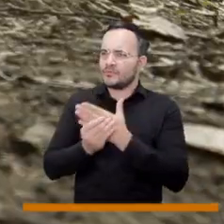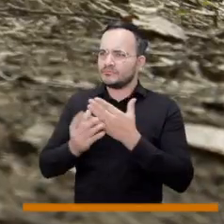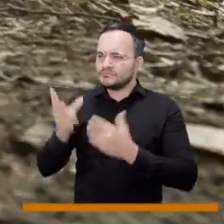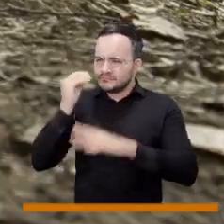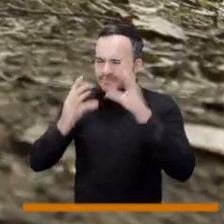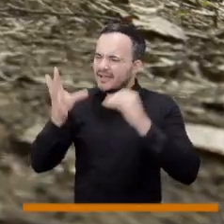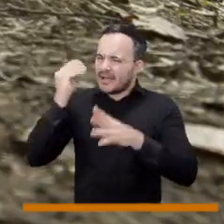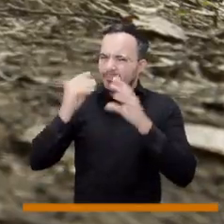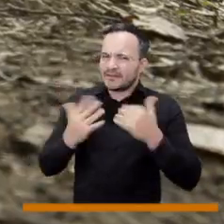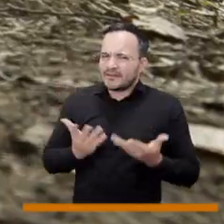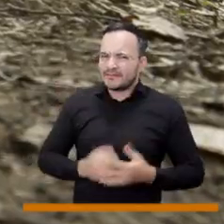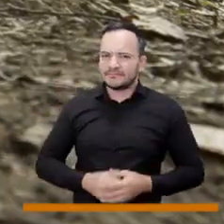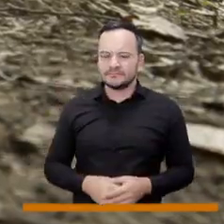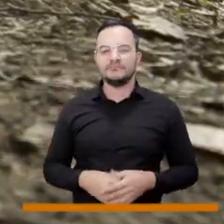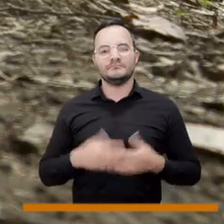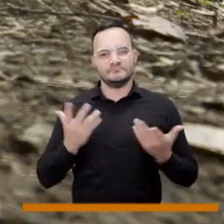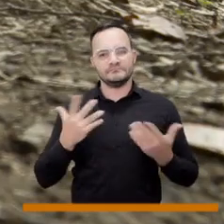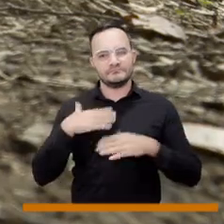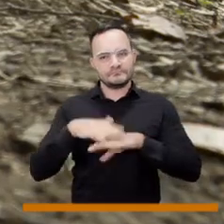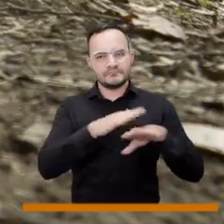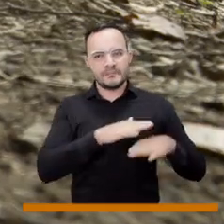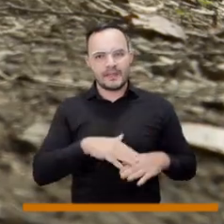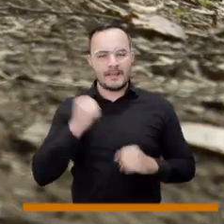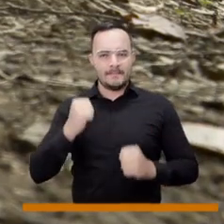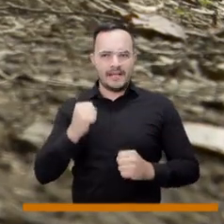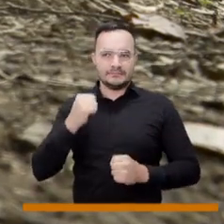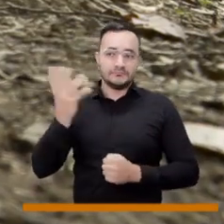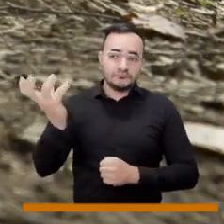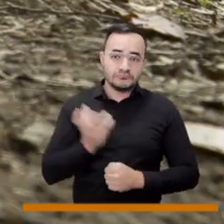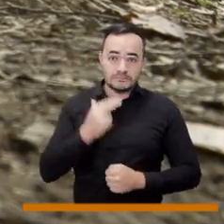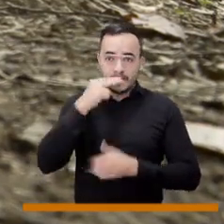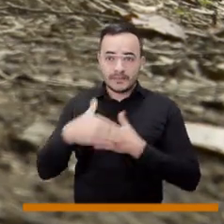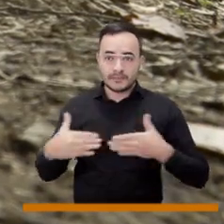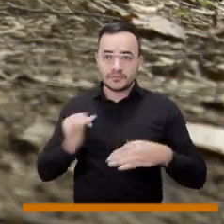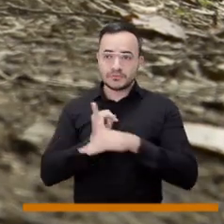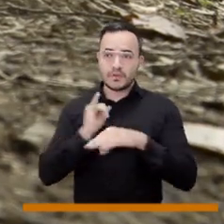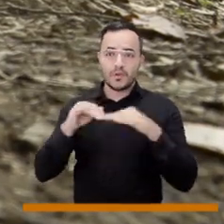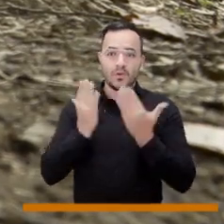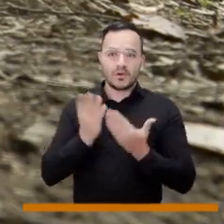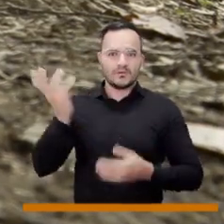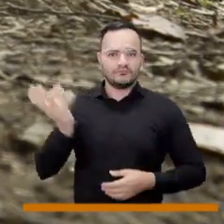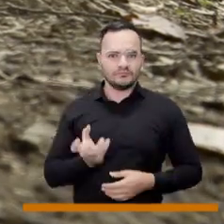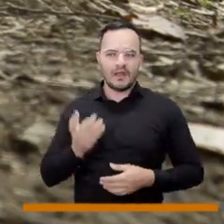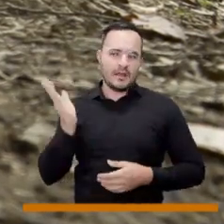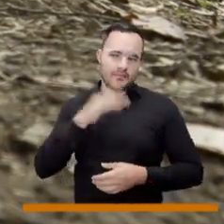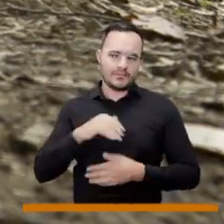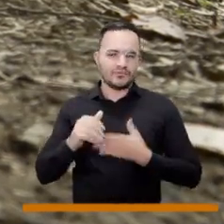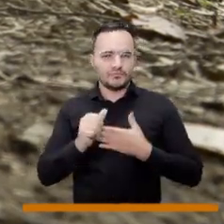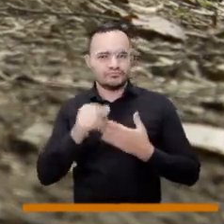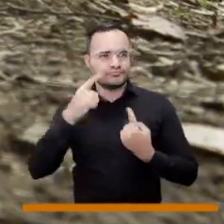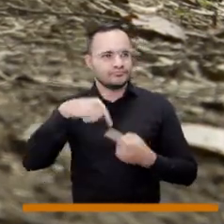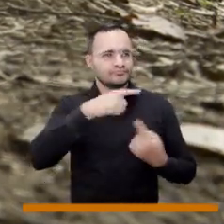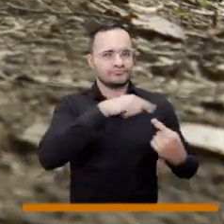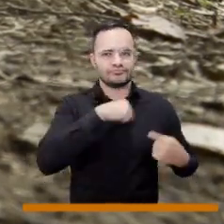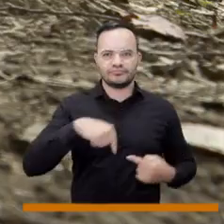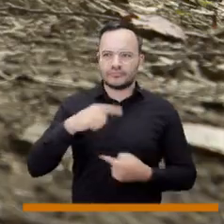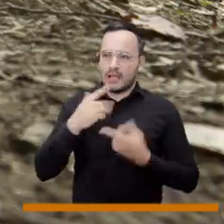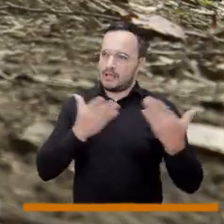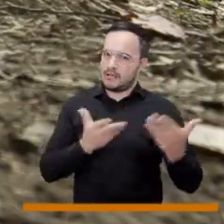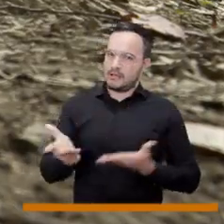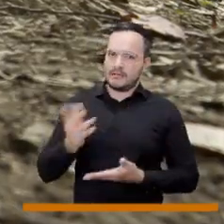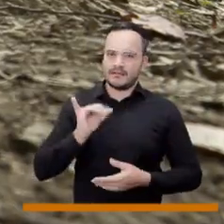persona? Nosotros en este momento estamos haciendo recorridos especialmente a los niños en las escuelas. Hay jornadas que se hacen los recorridos en las